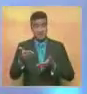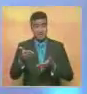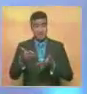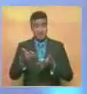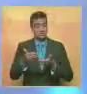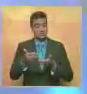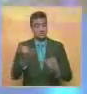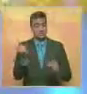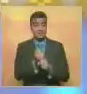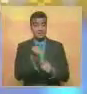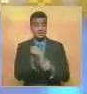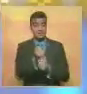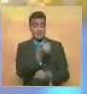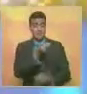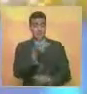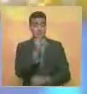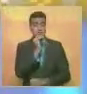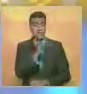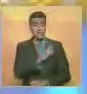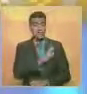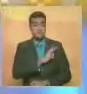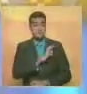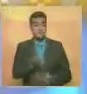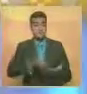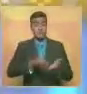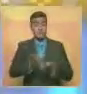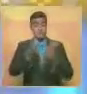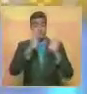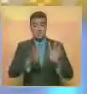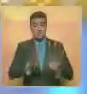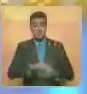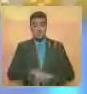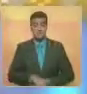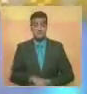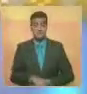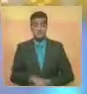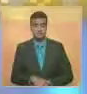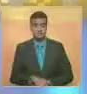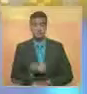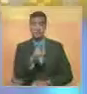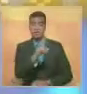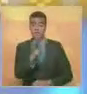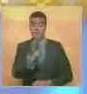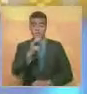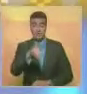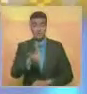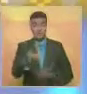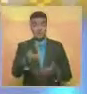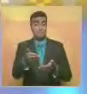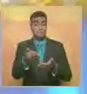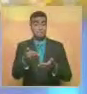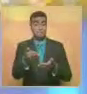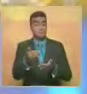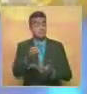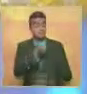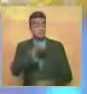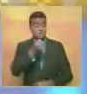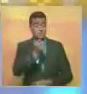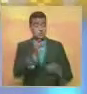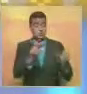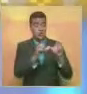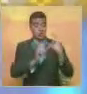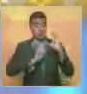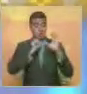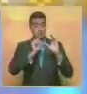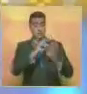Sí, es que la labor de los periodistas de Noticiero Venevisión pues continúa siendo reconocida. Esta vez Randolfo Blanco recibió el premio en periodismo audiovisual